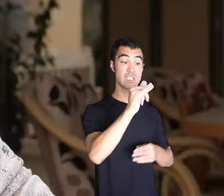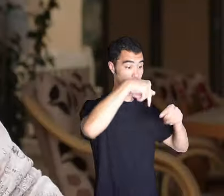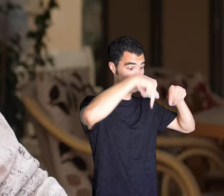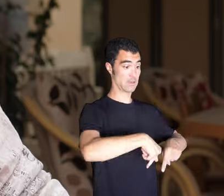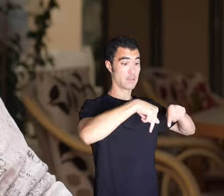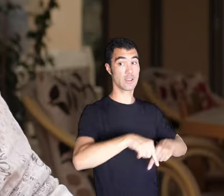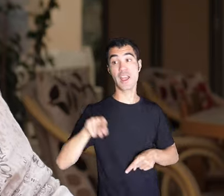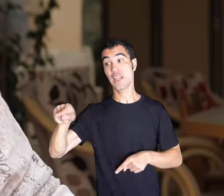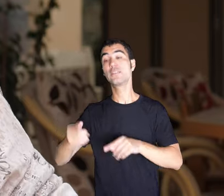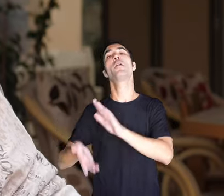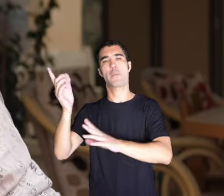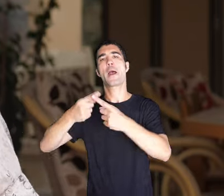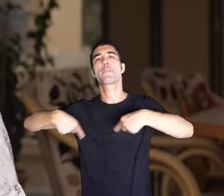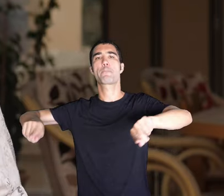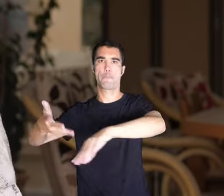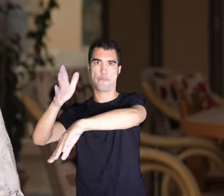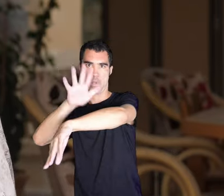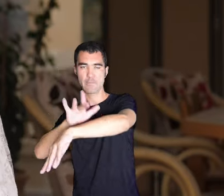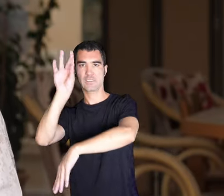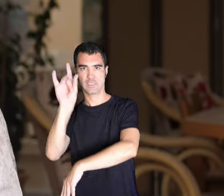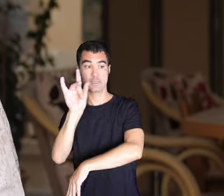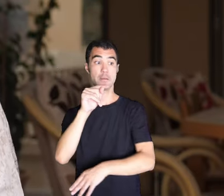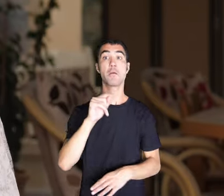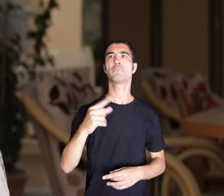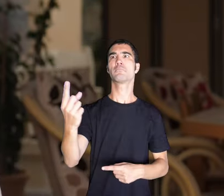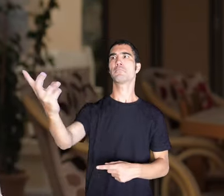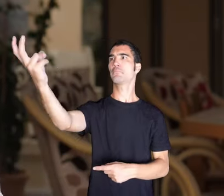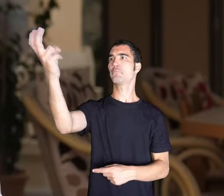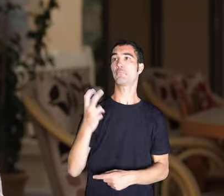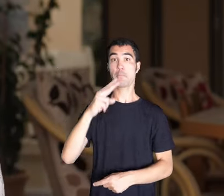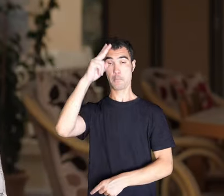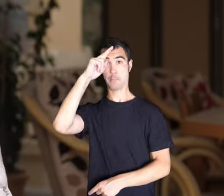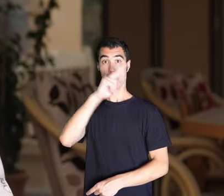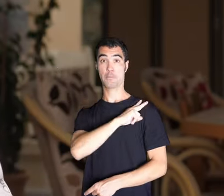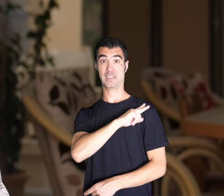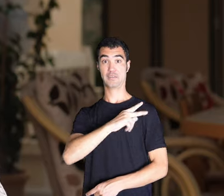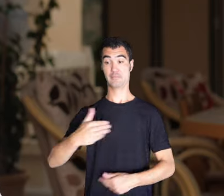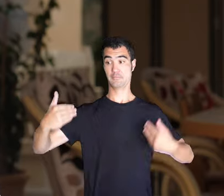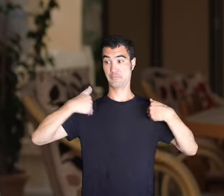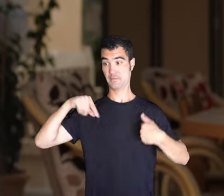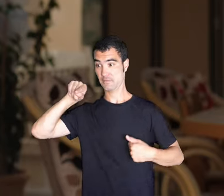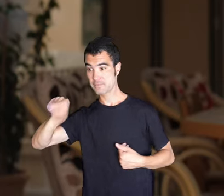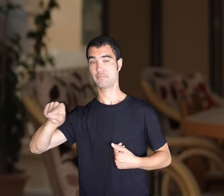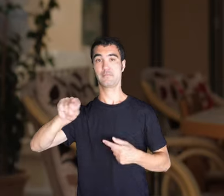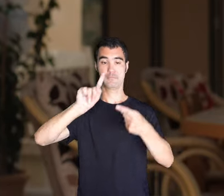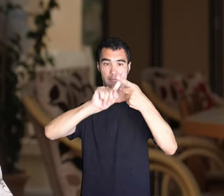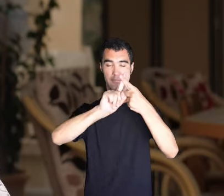Palma. Se presentaron el que tenía que ser el patrón, el que tenía que ser